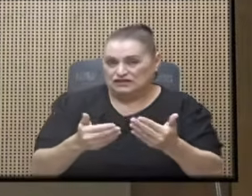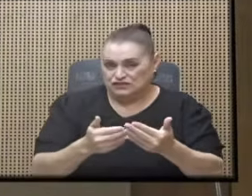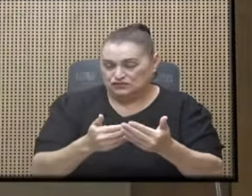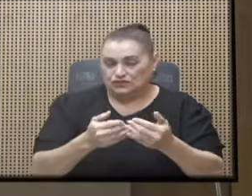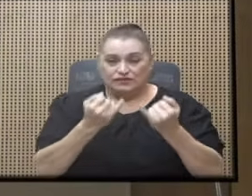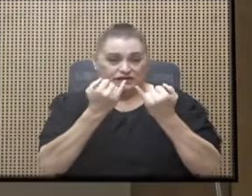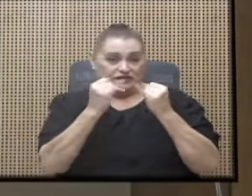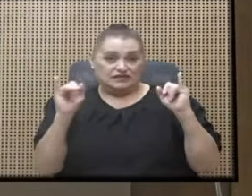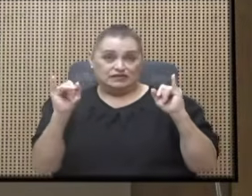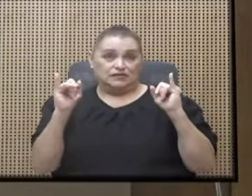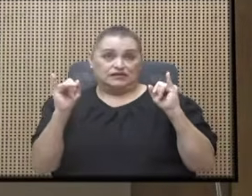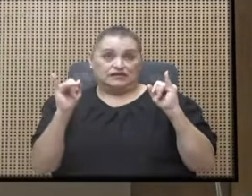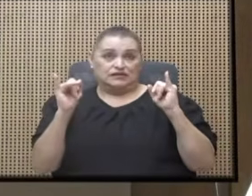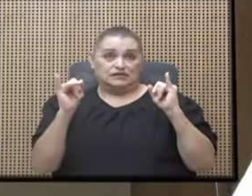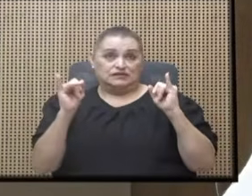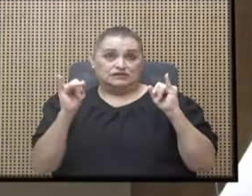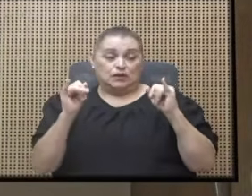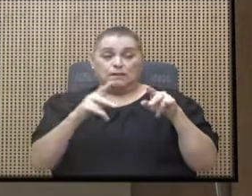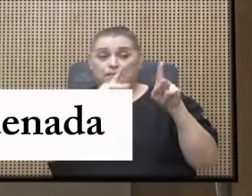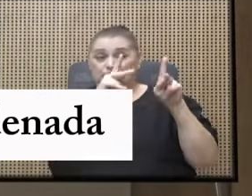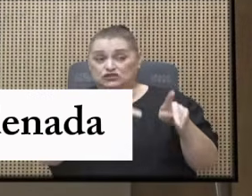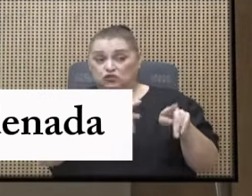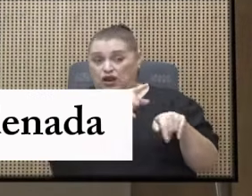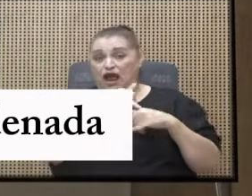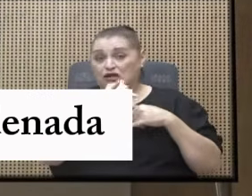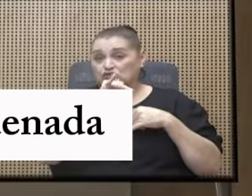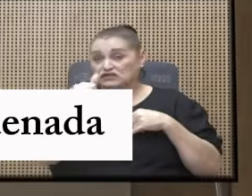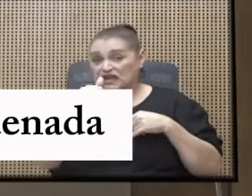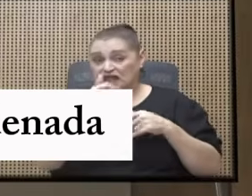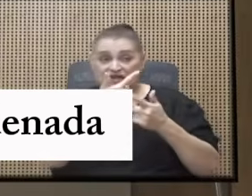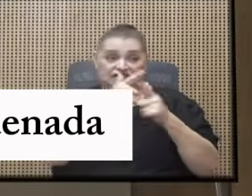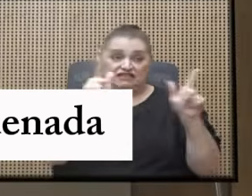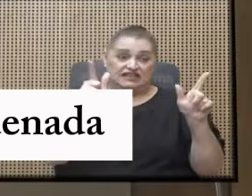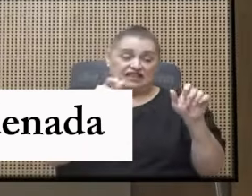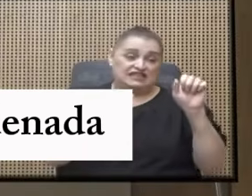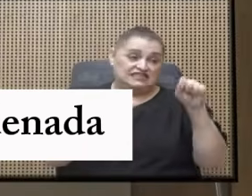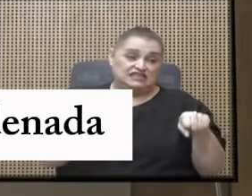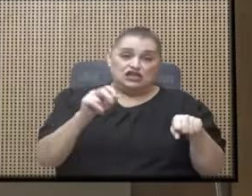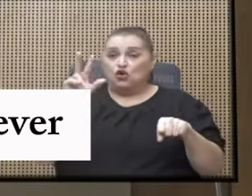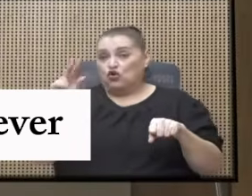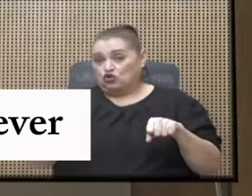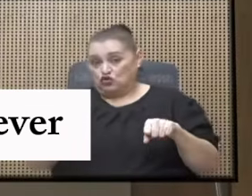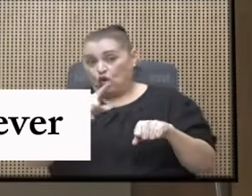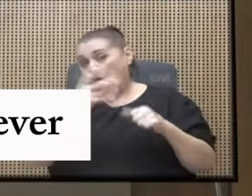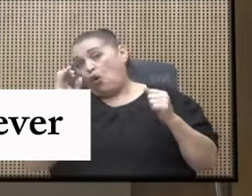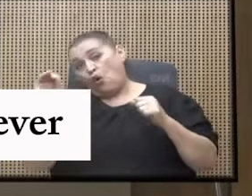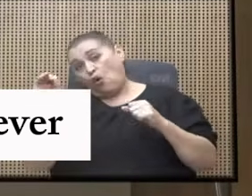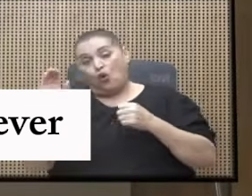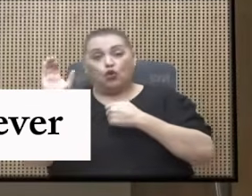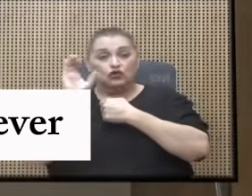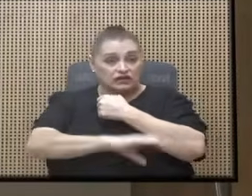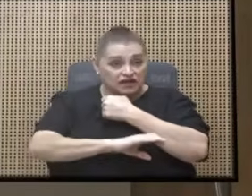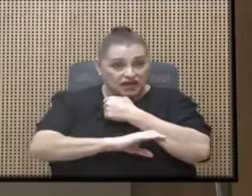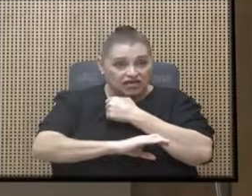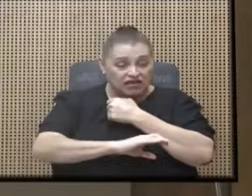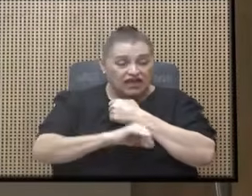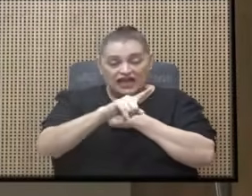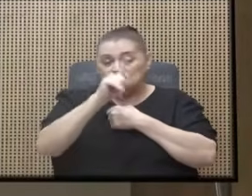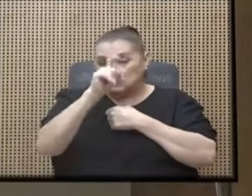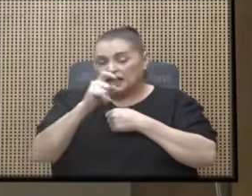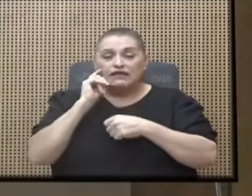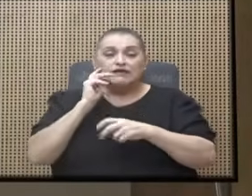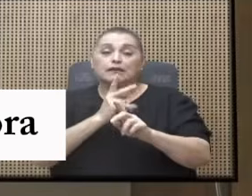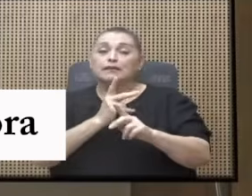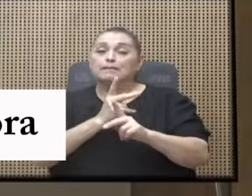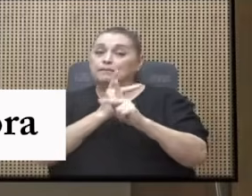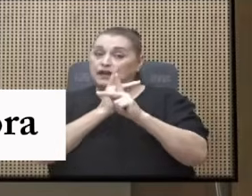independientemente de que la persona imputada quede en libertad o sea efectivamente condenada. Entonces son situaciones que hay que prever con un